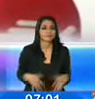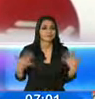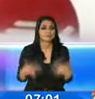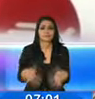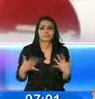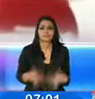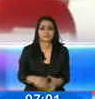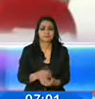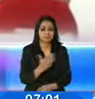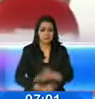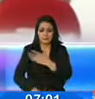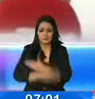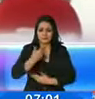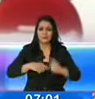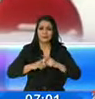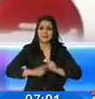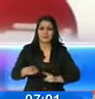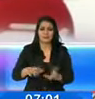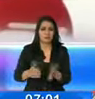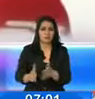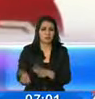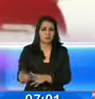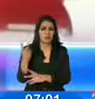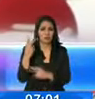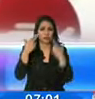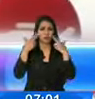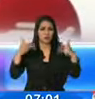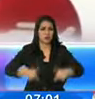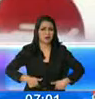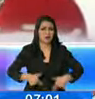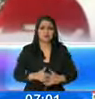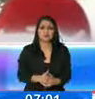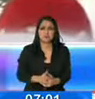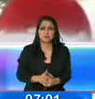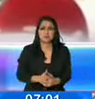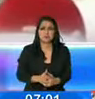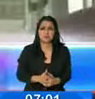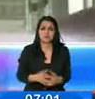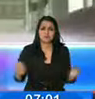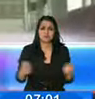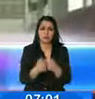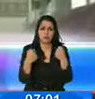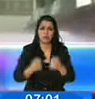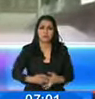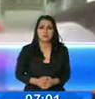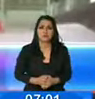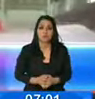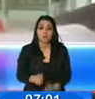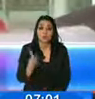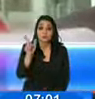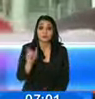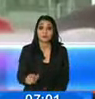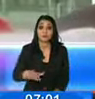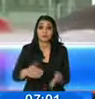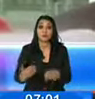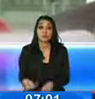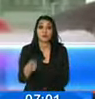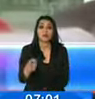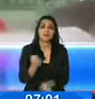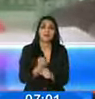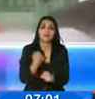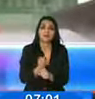hay desmembramiento por parte de los dos guardias. Así es, fue frontal. Uno de los fallecidos, él venía